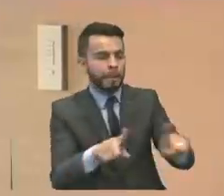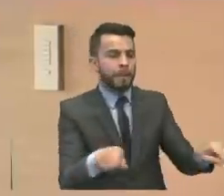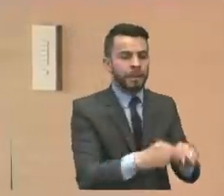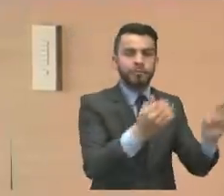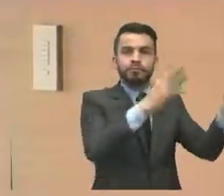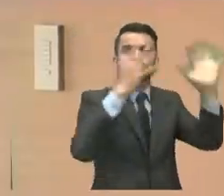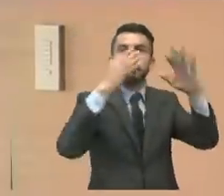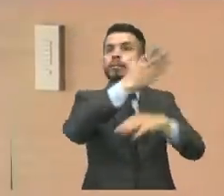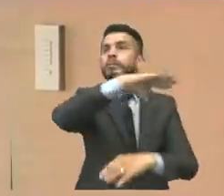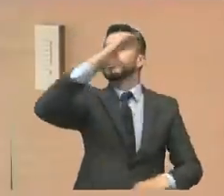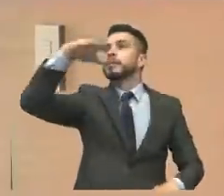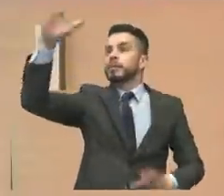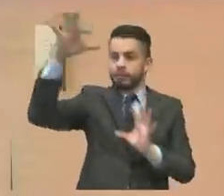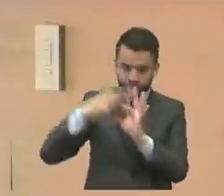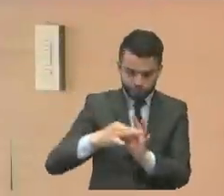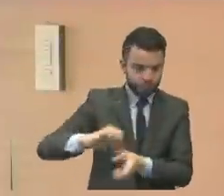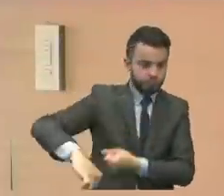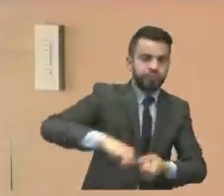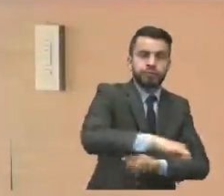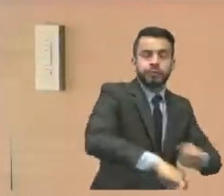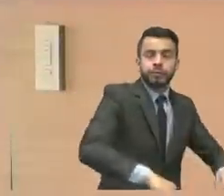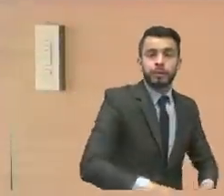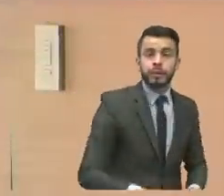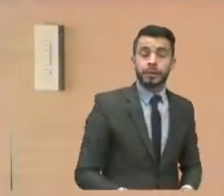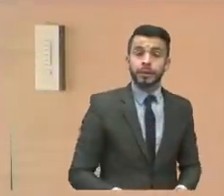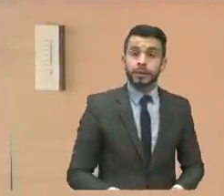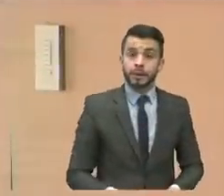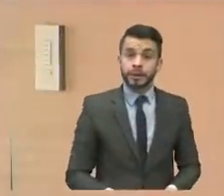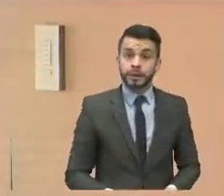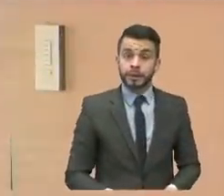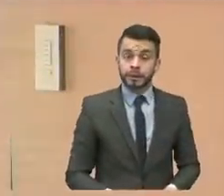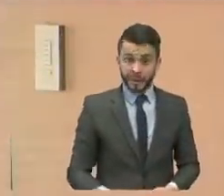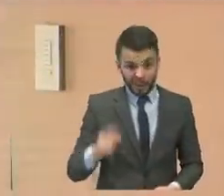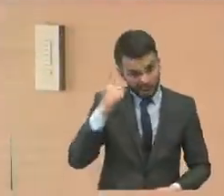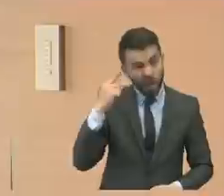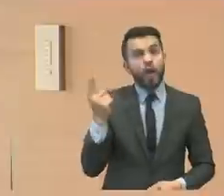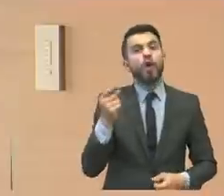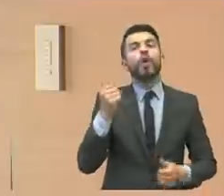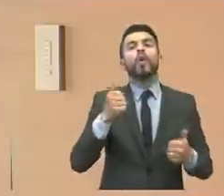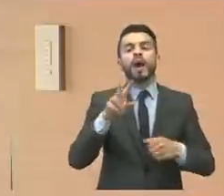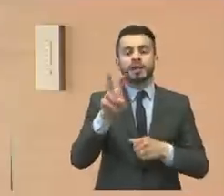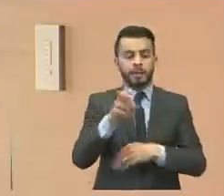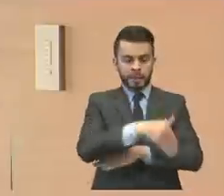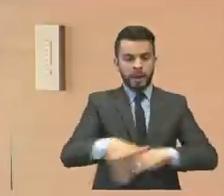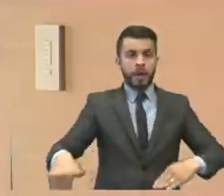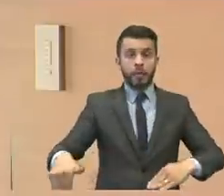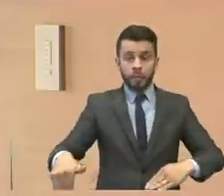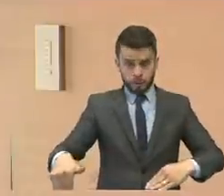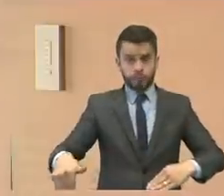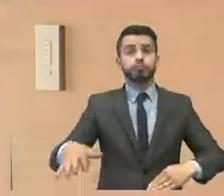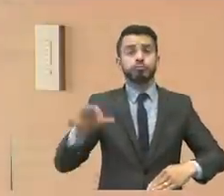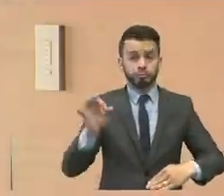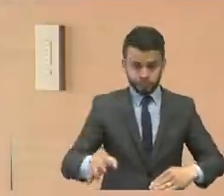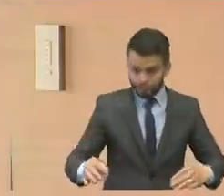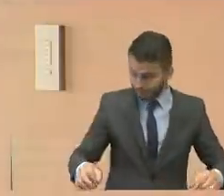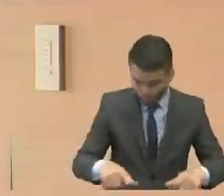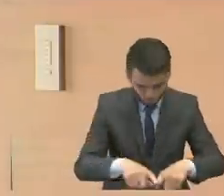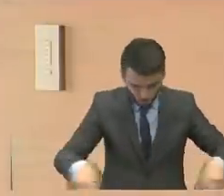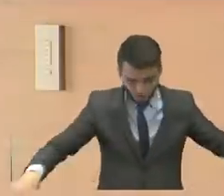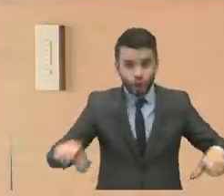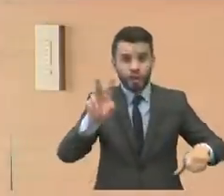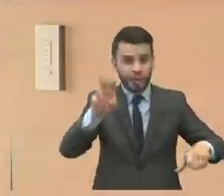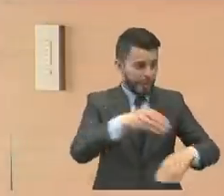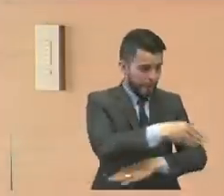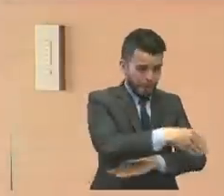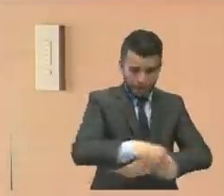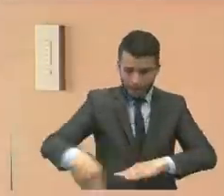cerros y la cicloalameda. O sea, si quisiéramos decir cuál es el corredor verde séptima, es ese, es el que va de los cerros a la cicloalameda del medio milenio, ese es realmente todo el corredor